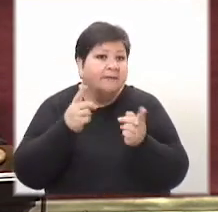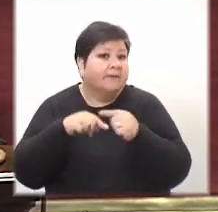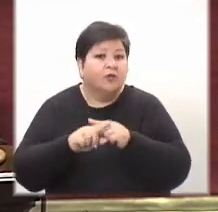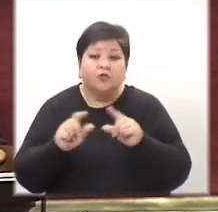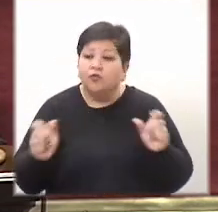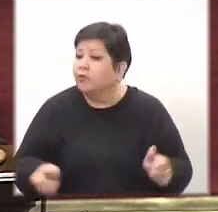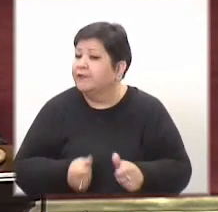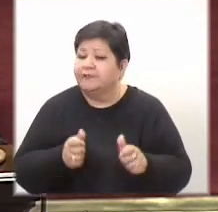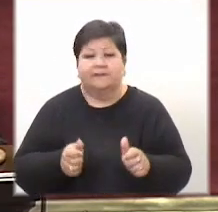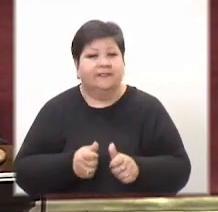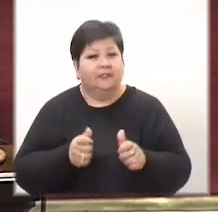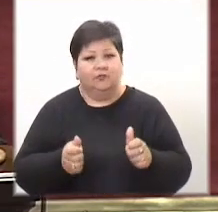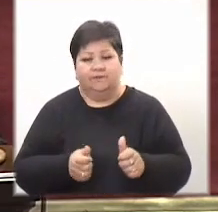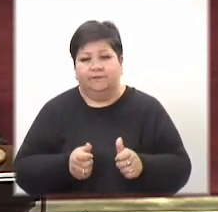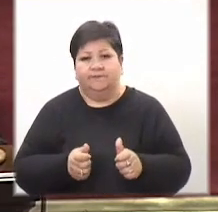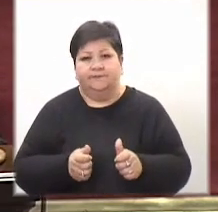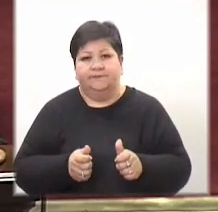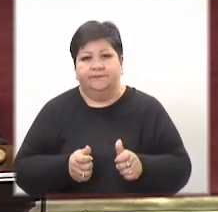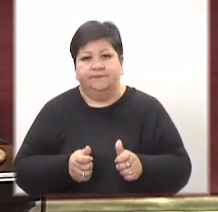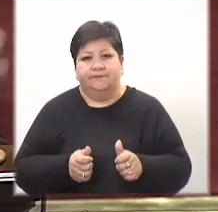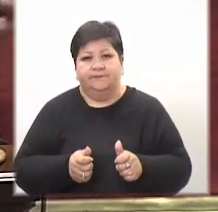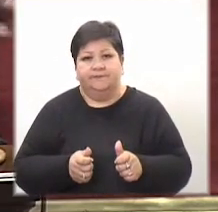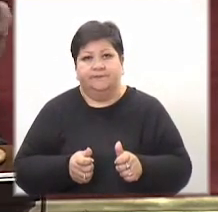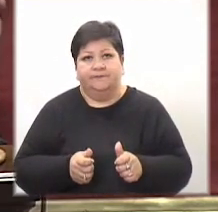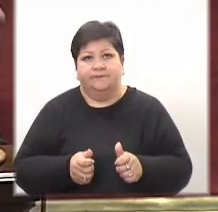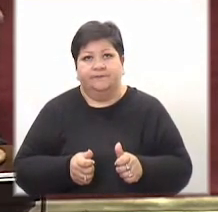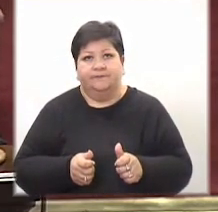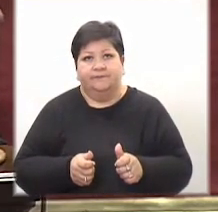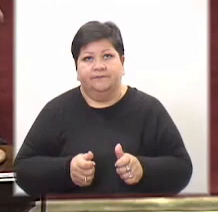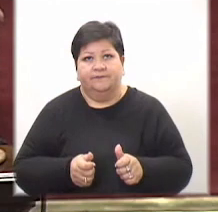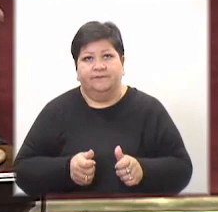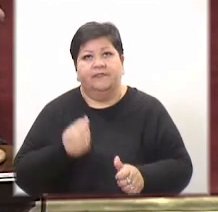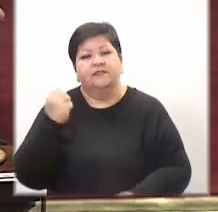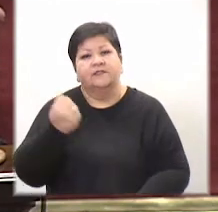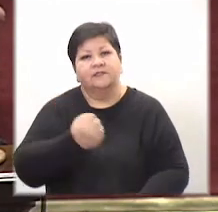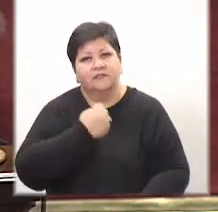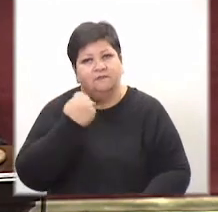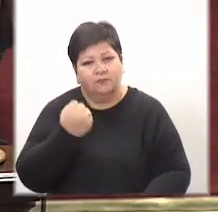quisieron hacer. He de destacar,